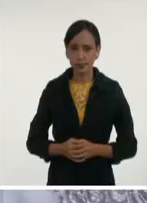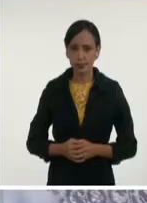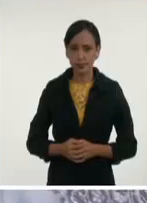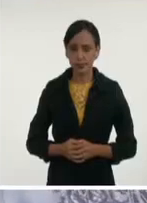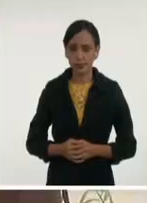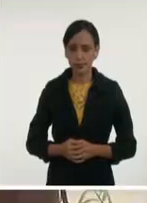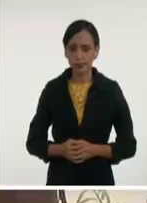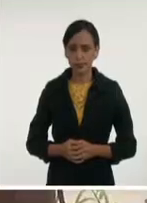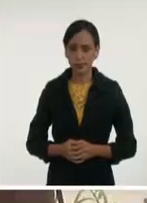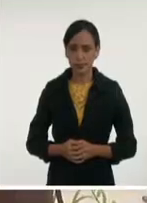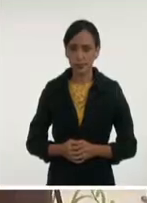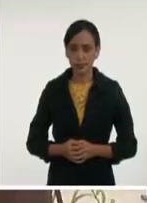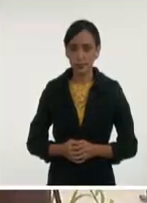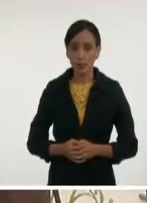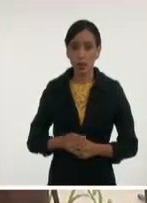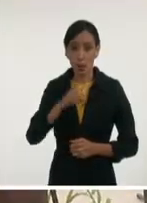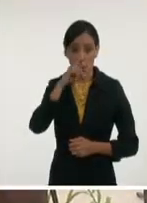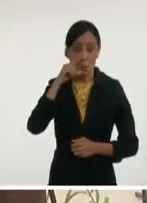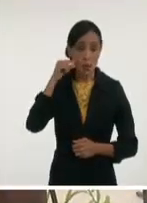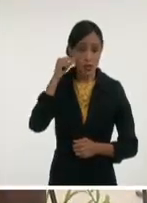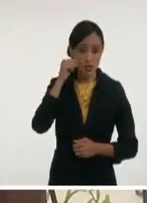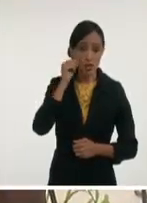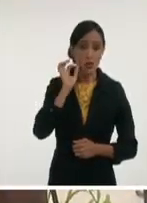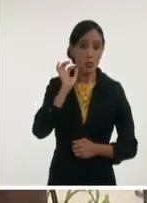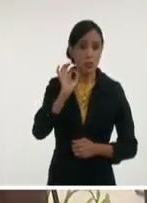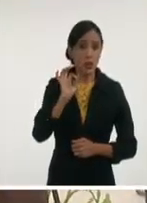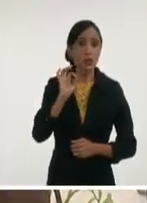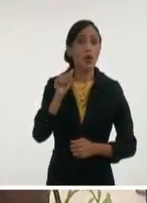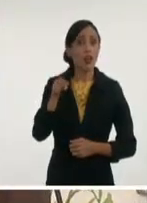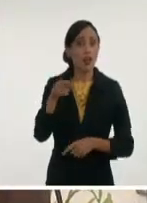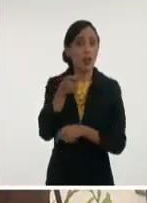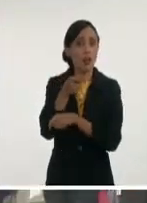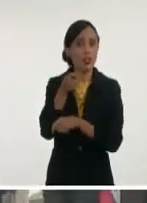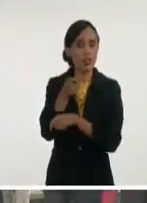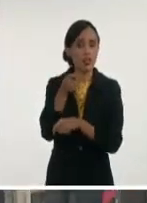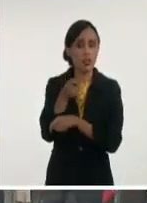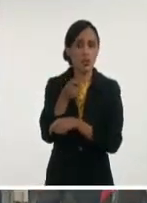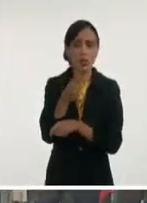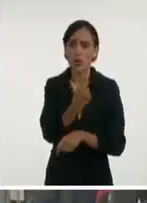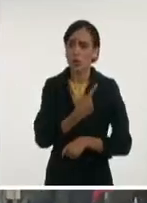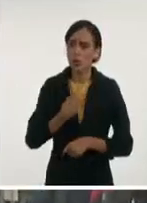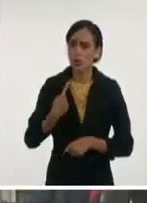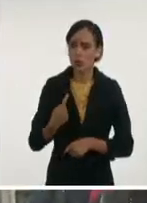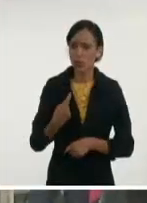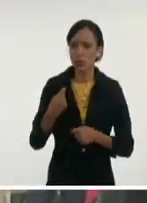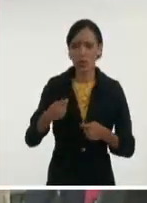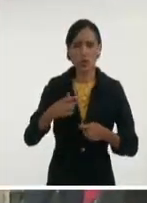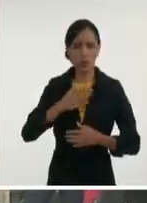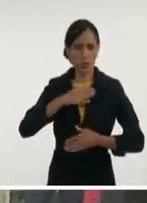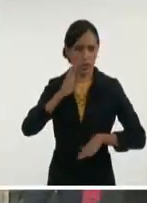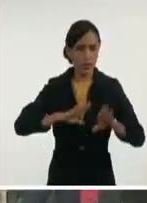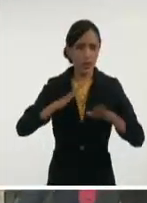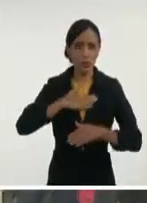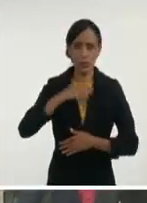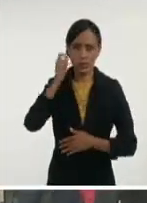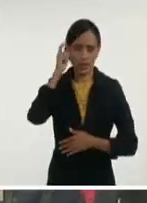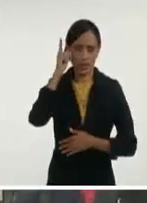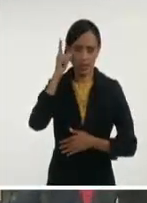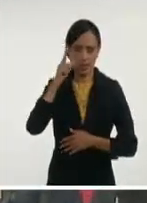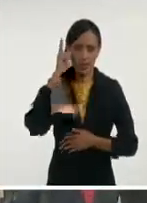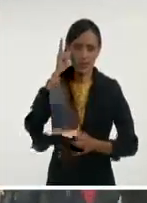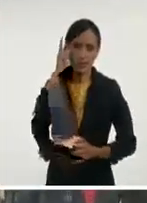negociar la independencia que tanta sangre ha costado que no nos extendemos hacemos un llamado a aspirar el pinareño